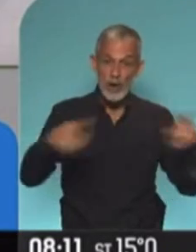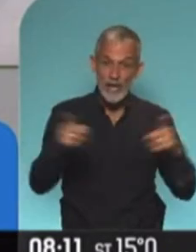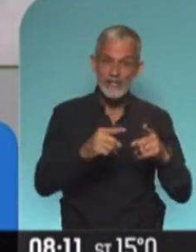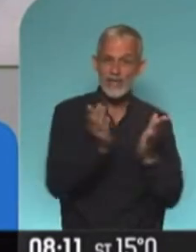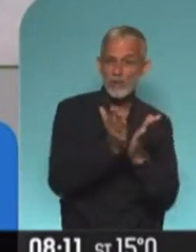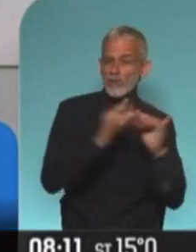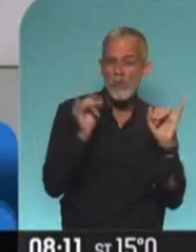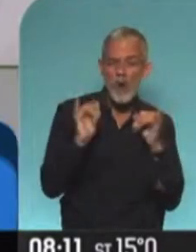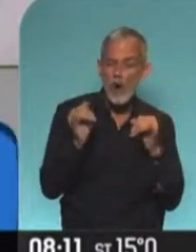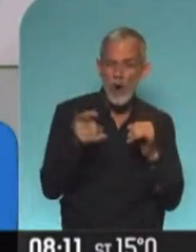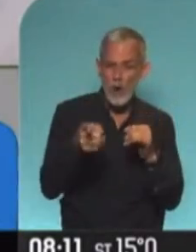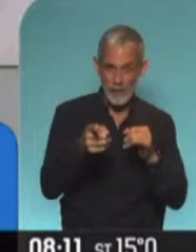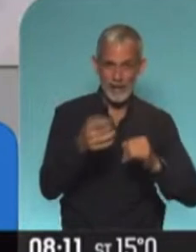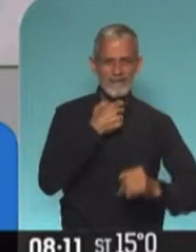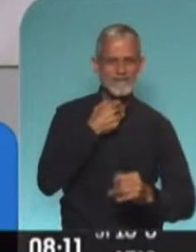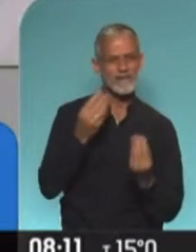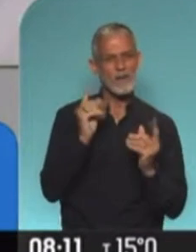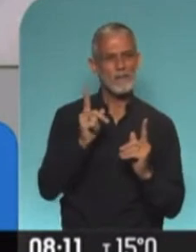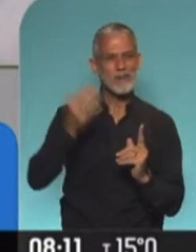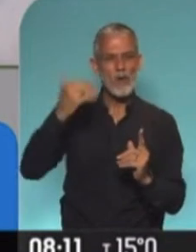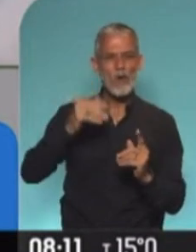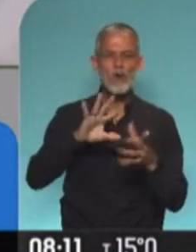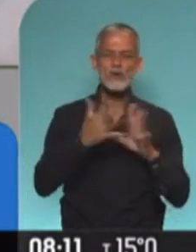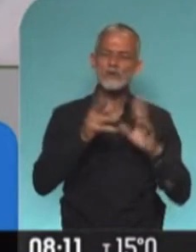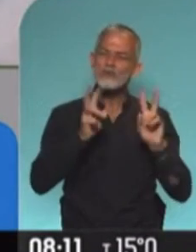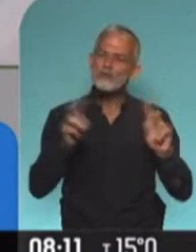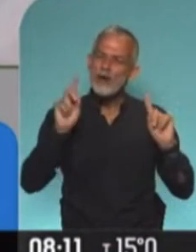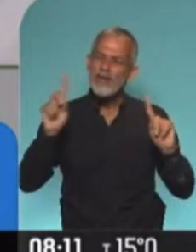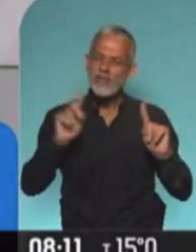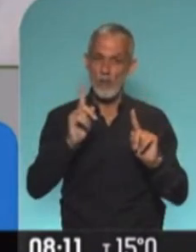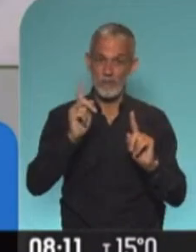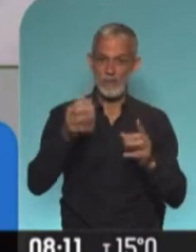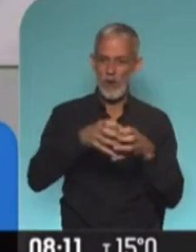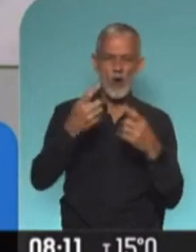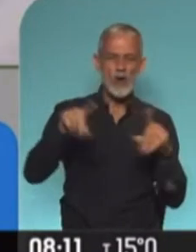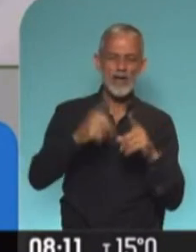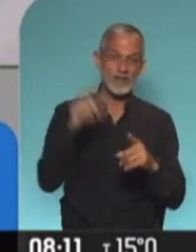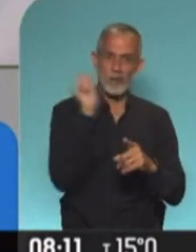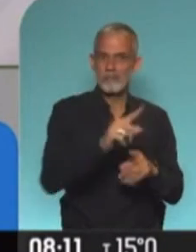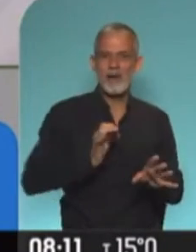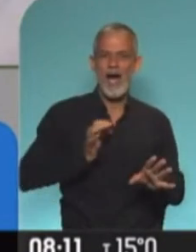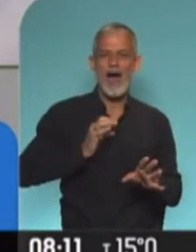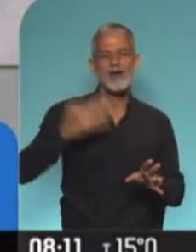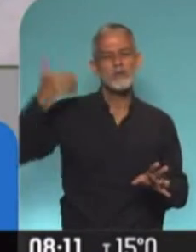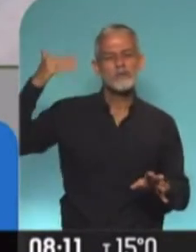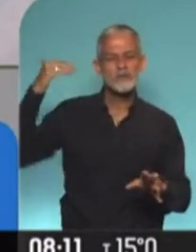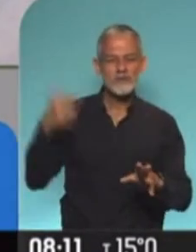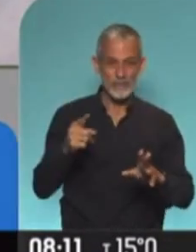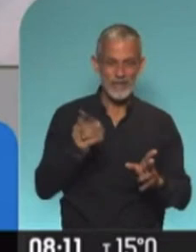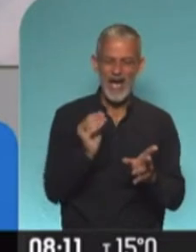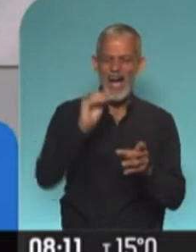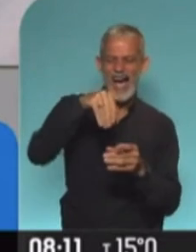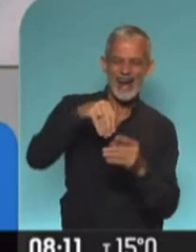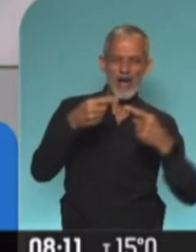muy jóvenes que intentan recrear el sonido y el espíritu de las orquestas típicas de los años dorados del tango,